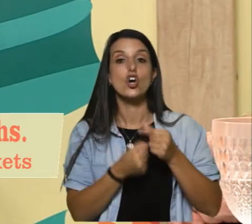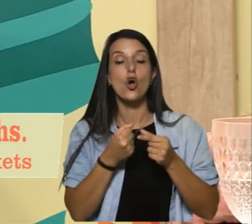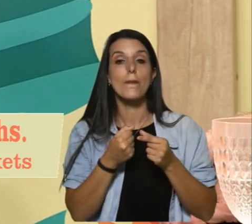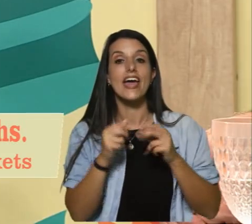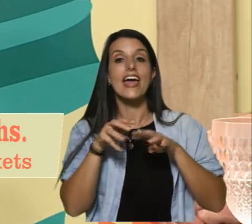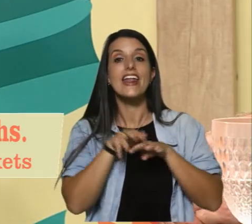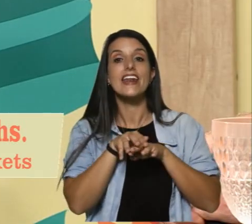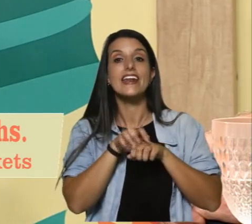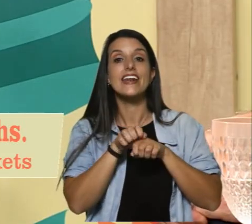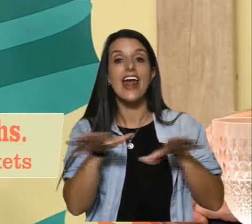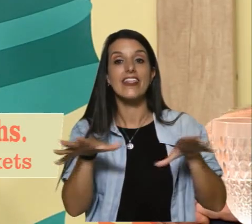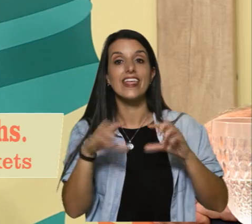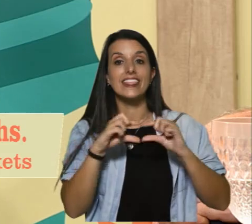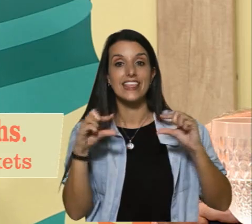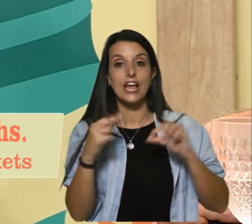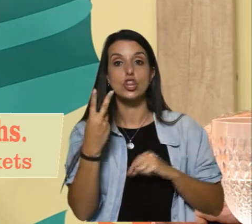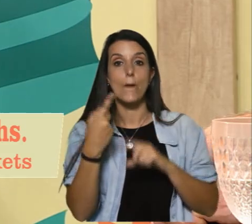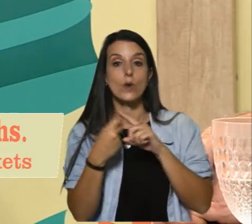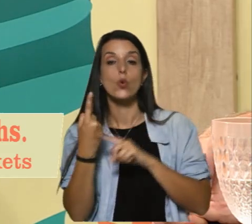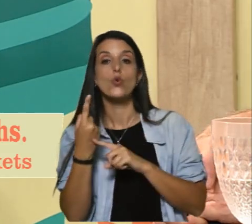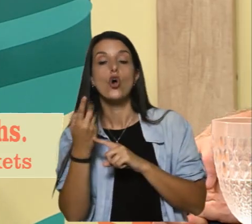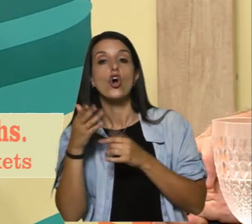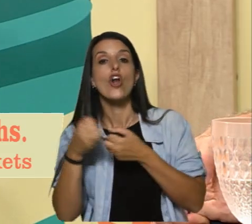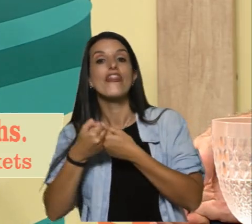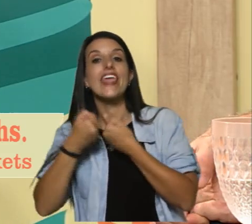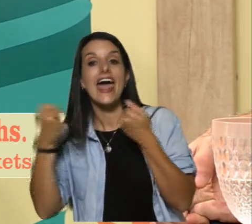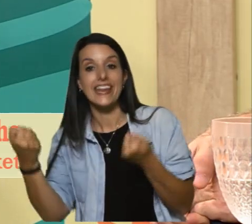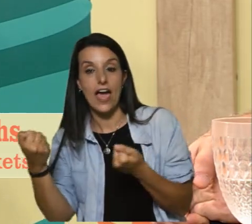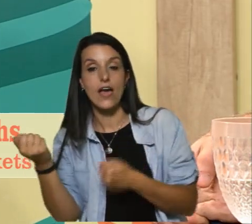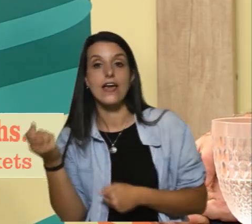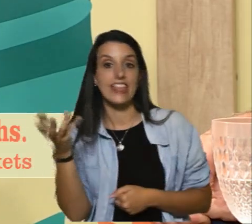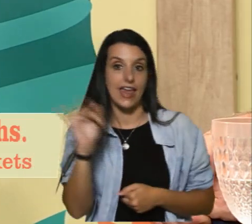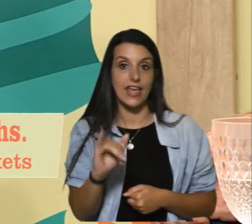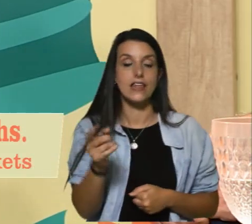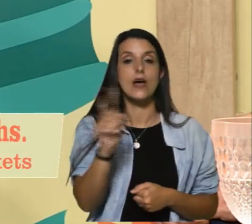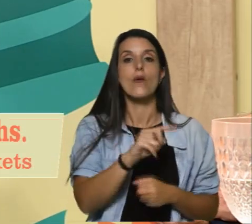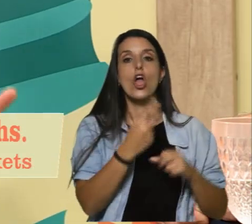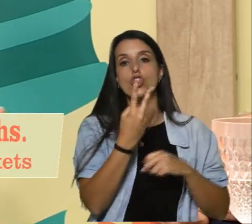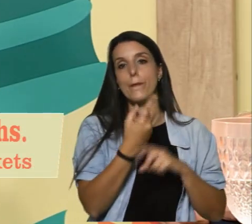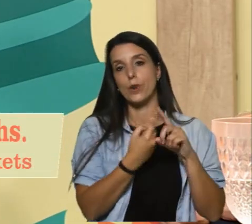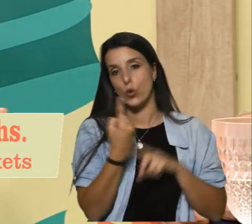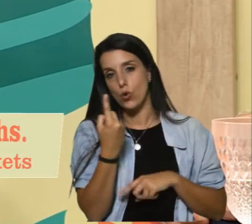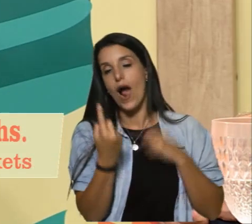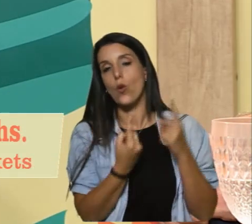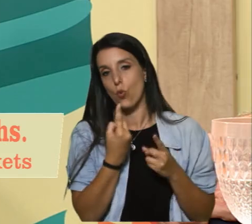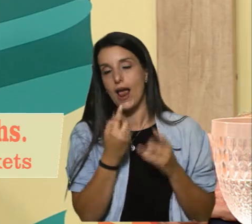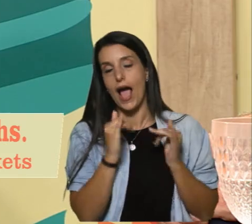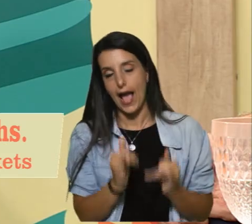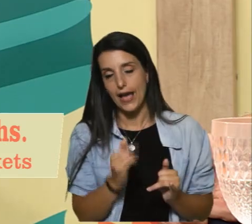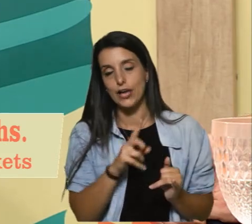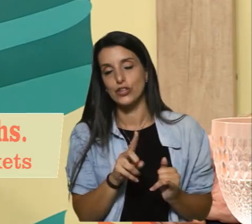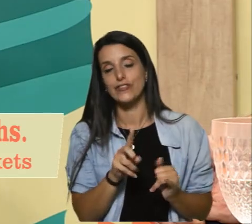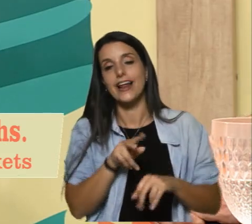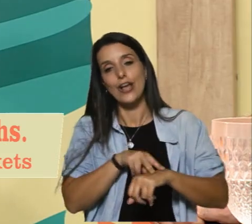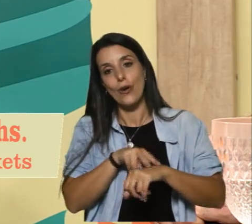Red Tickets. Hay 2x1 con la diaria. Y después tienen promociones por entradas dobles. Así son poquitas localidades. Así que